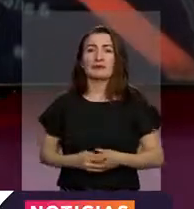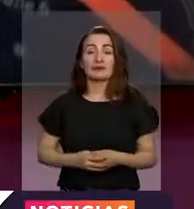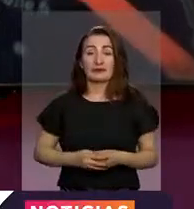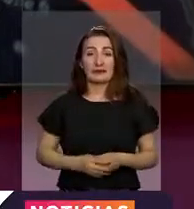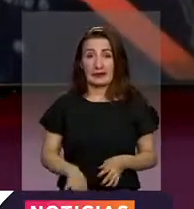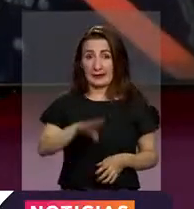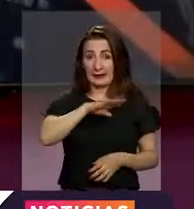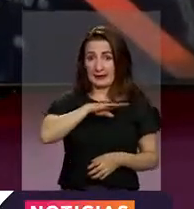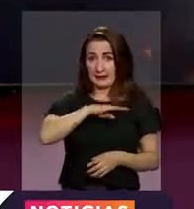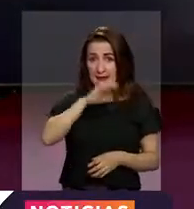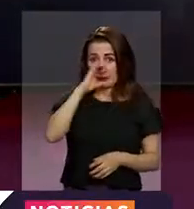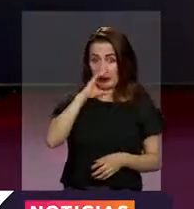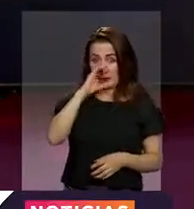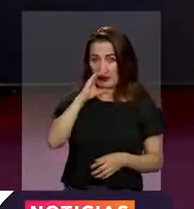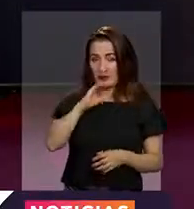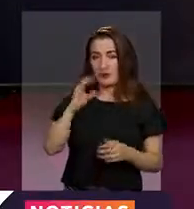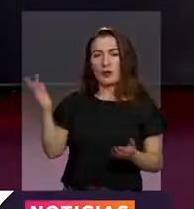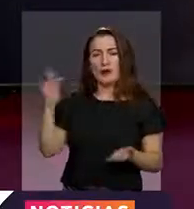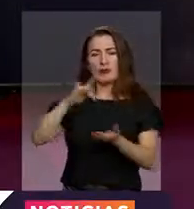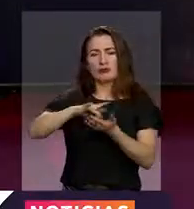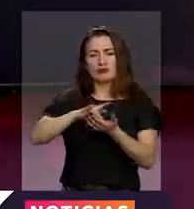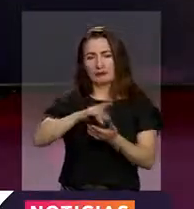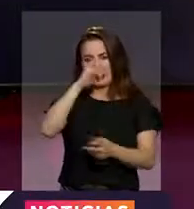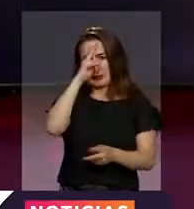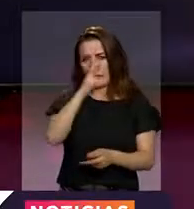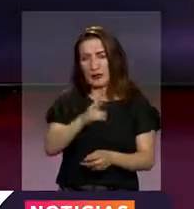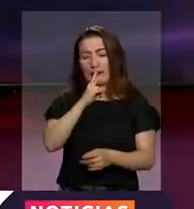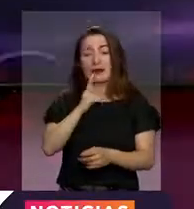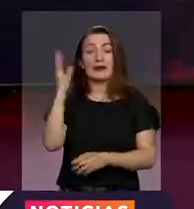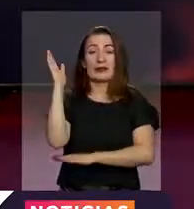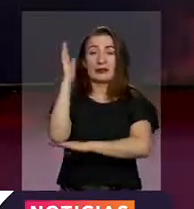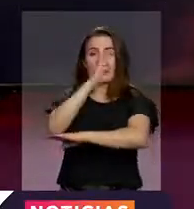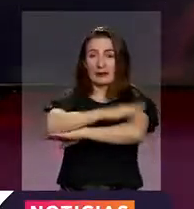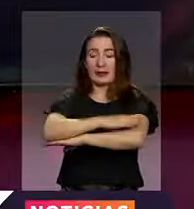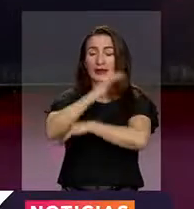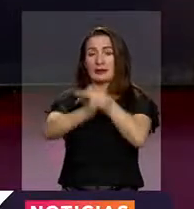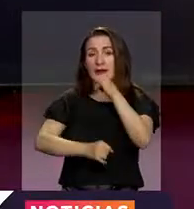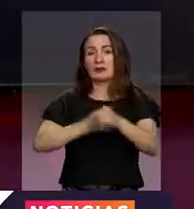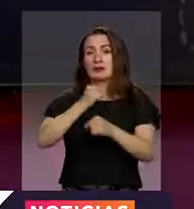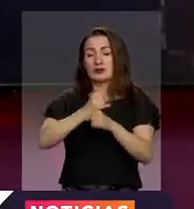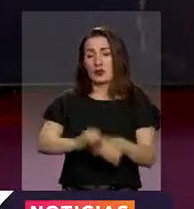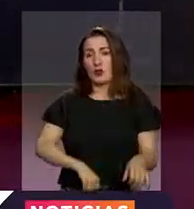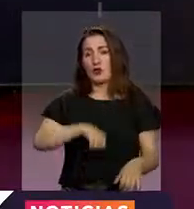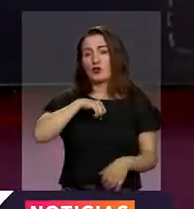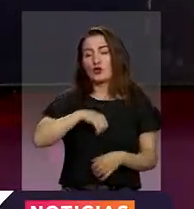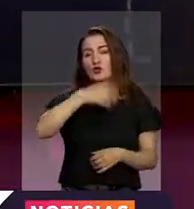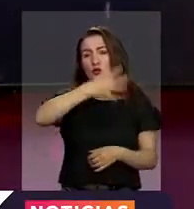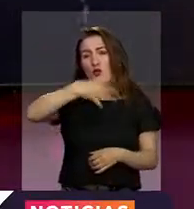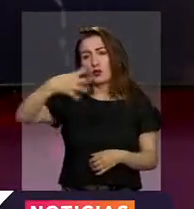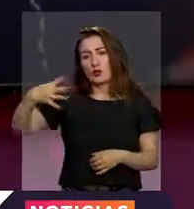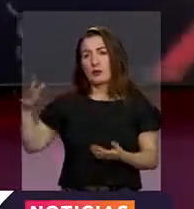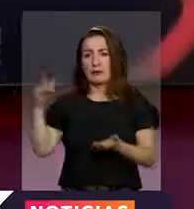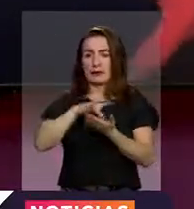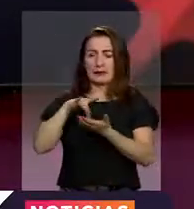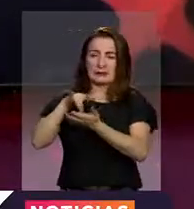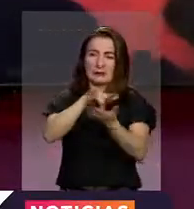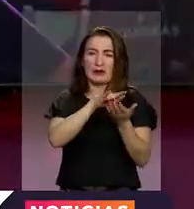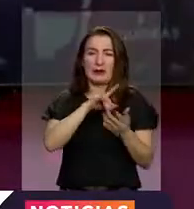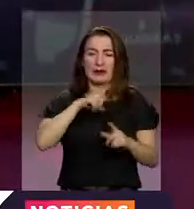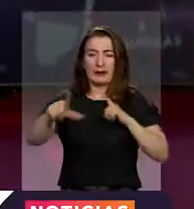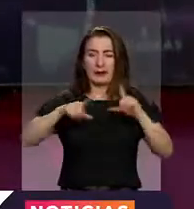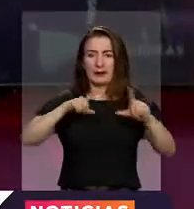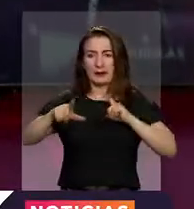La alcaldía de Chapinero realizará un acto conmemorativo en el Día Internacional del Orgullo LGBTI con la participación de autoridades del distrito y